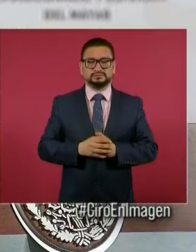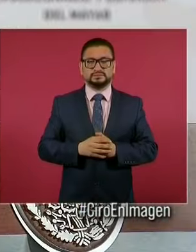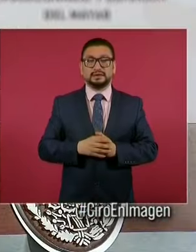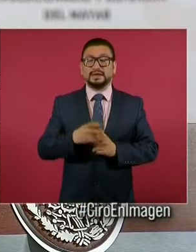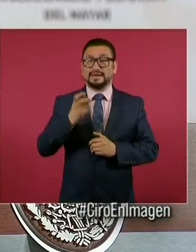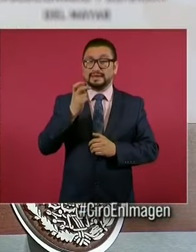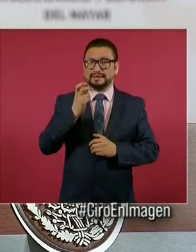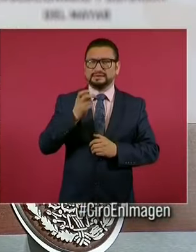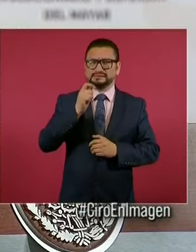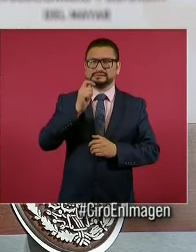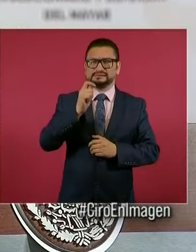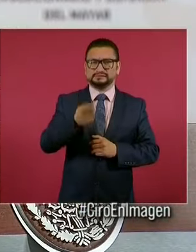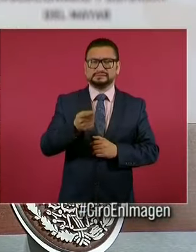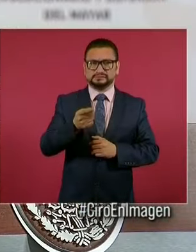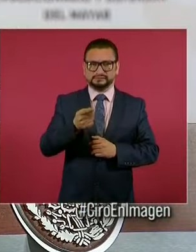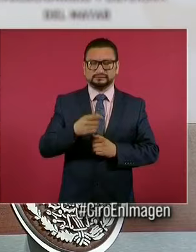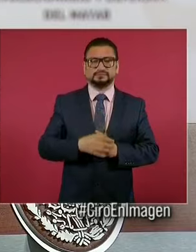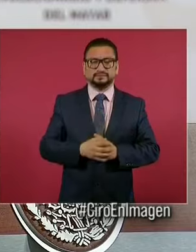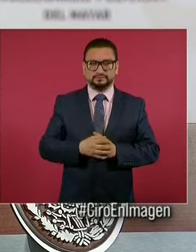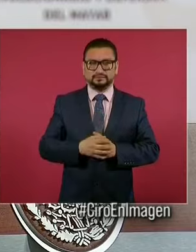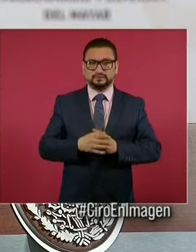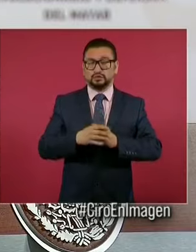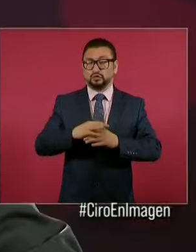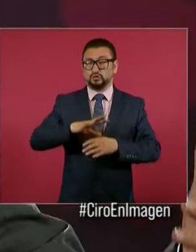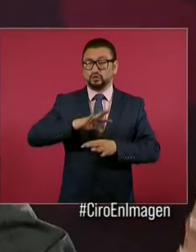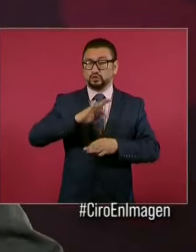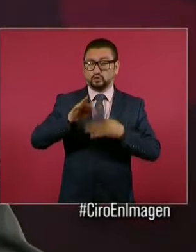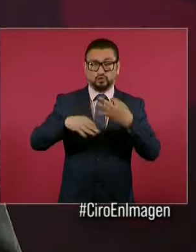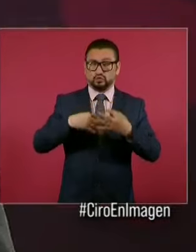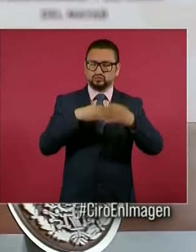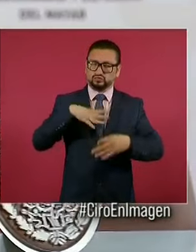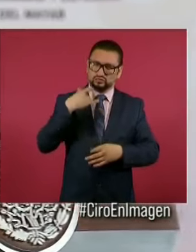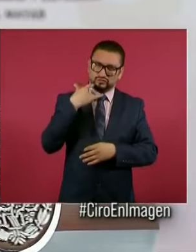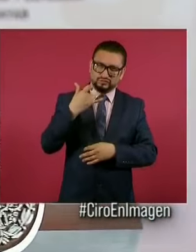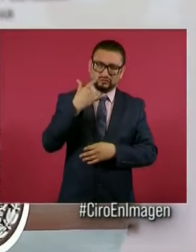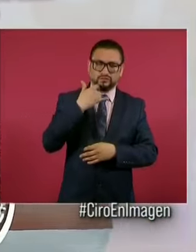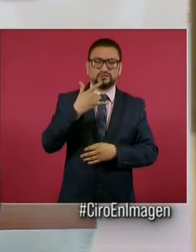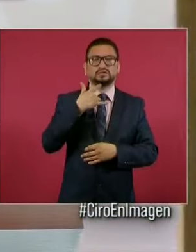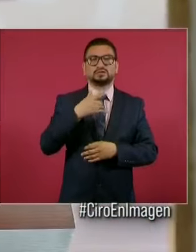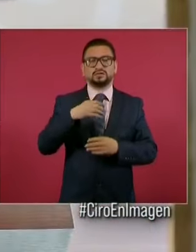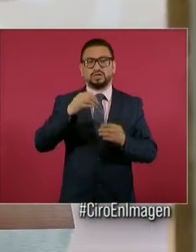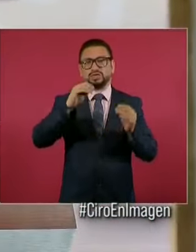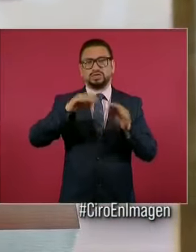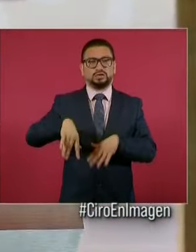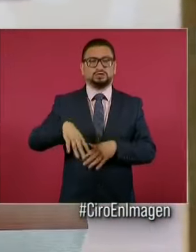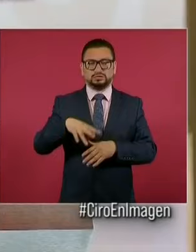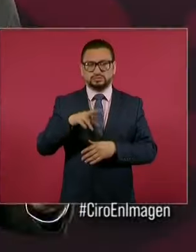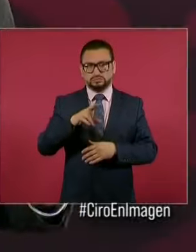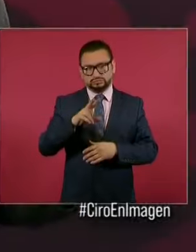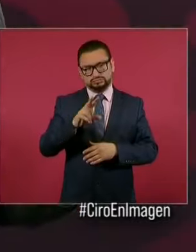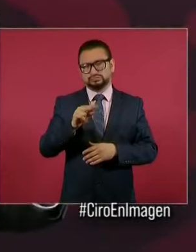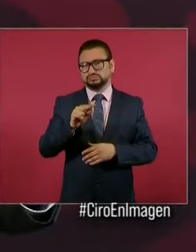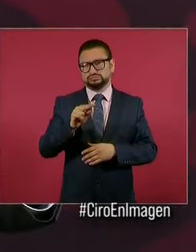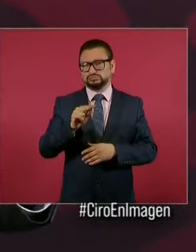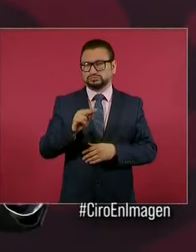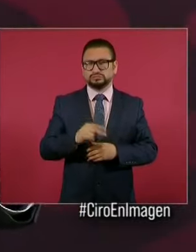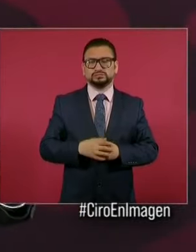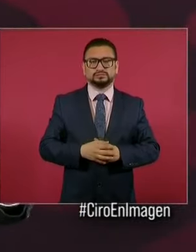esto va a significar que todo el esfuerzo que hemos hecho no se